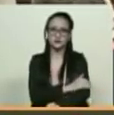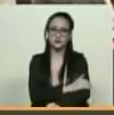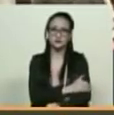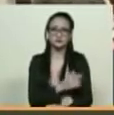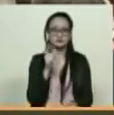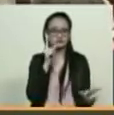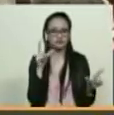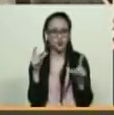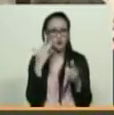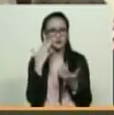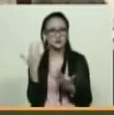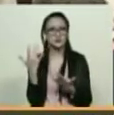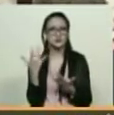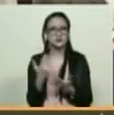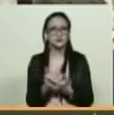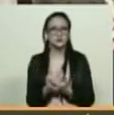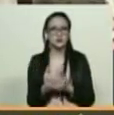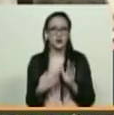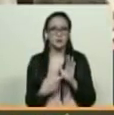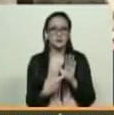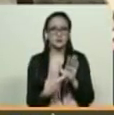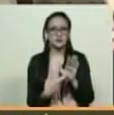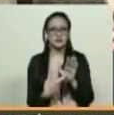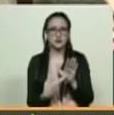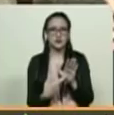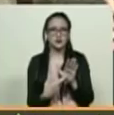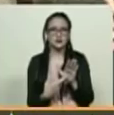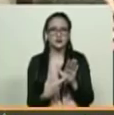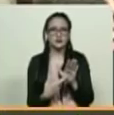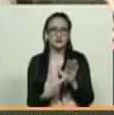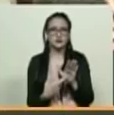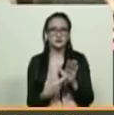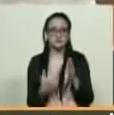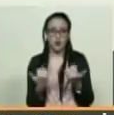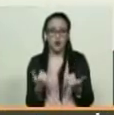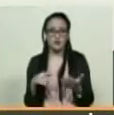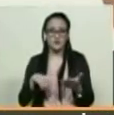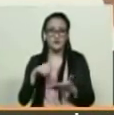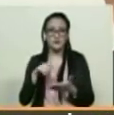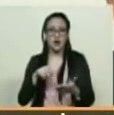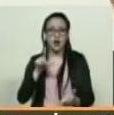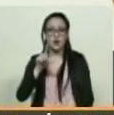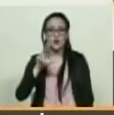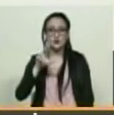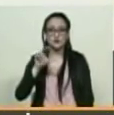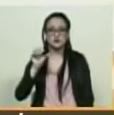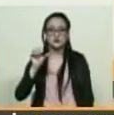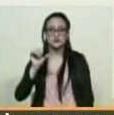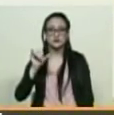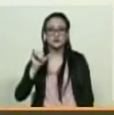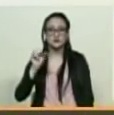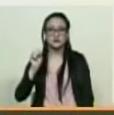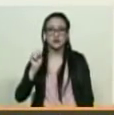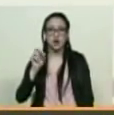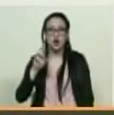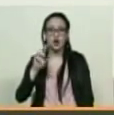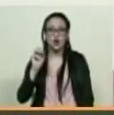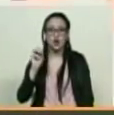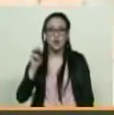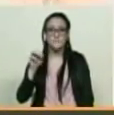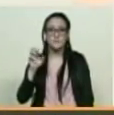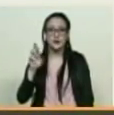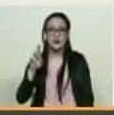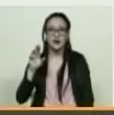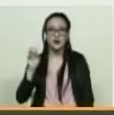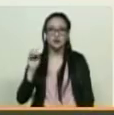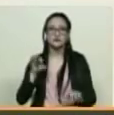pantalla aprecian al representante del partido Avanzada Progresista, Luis Romero, quien es el secretario general de la organización,